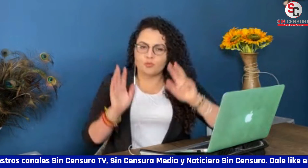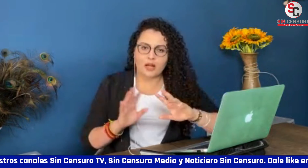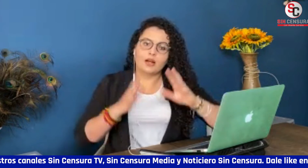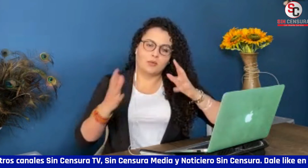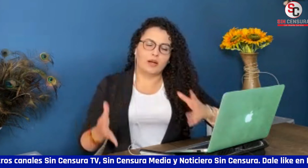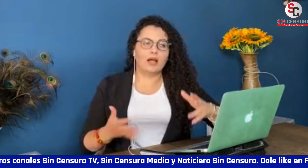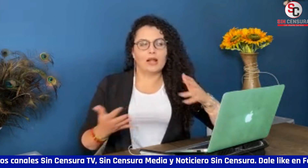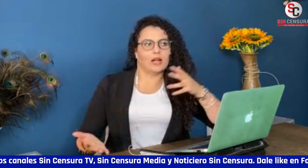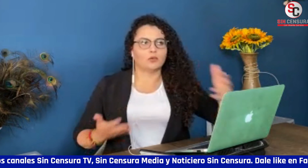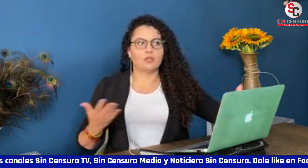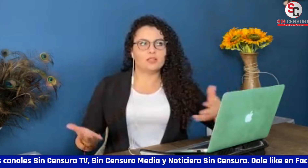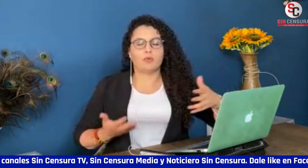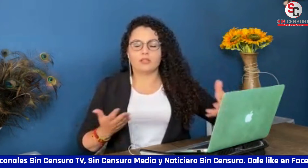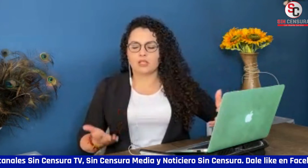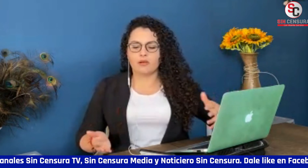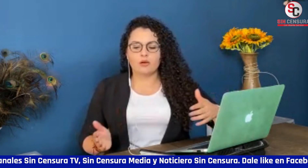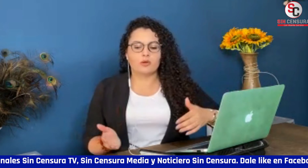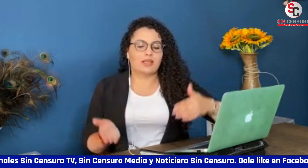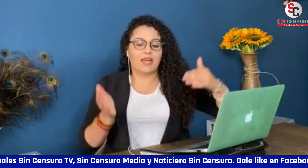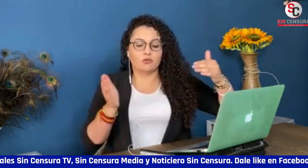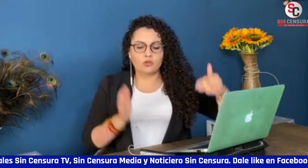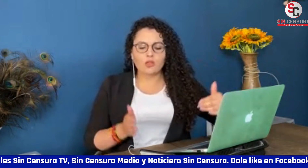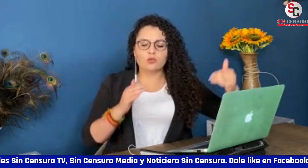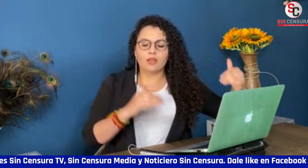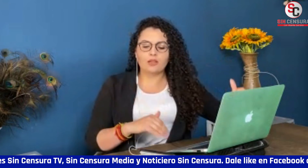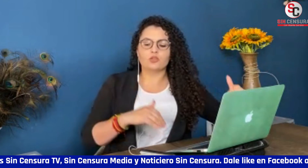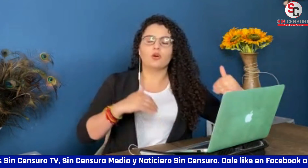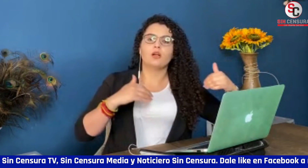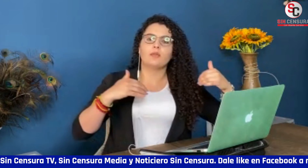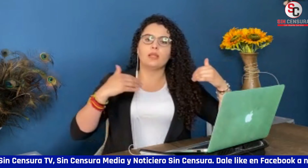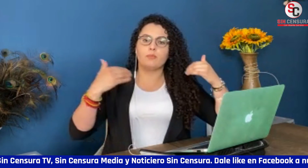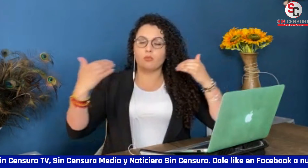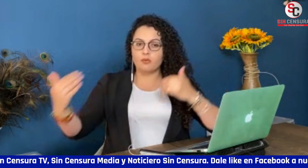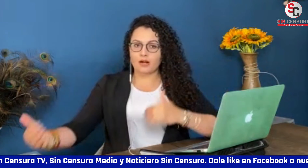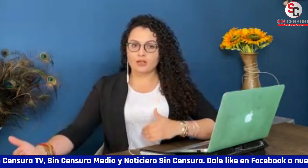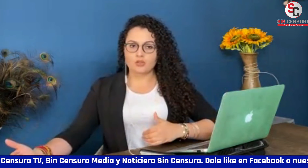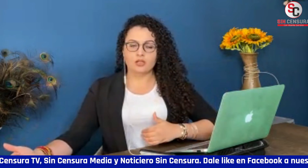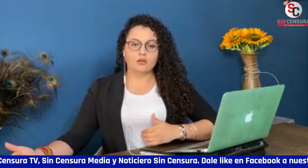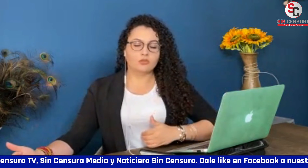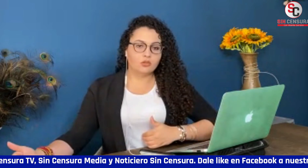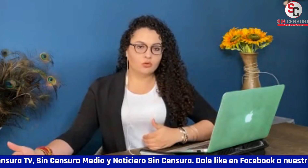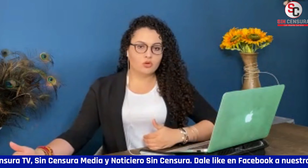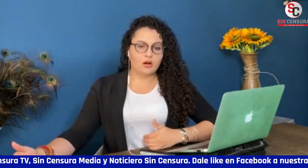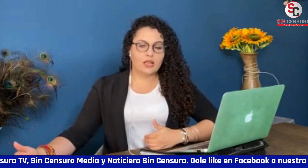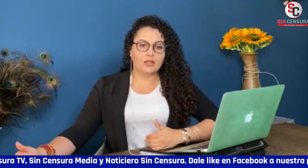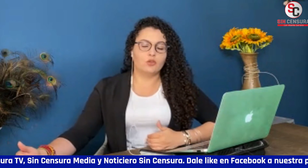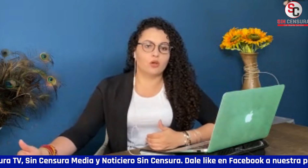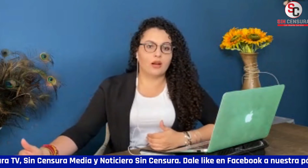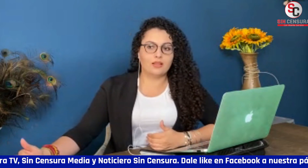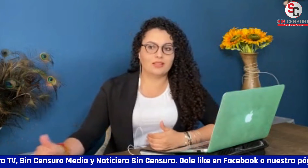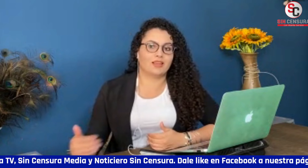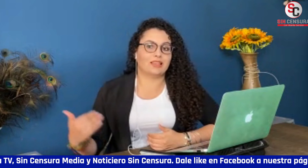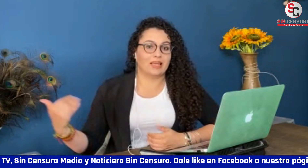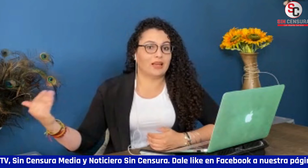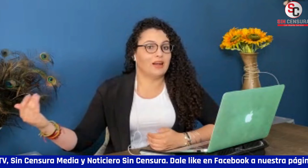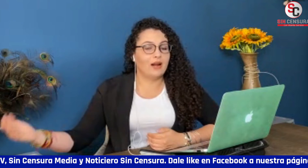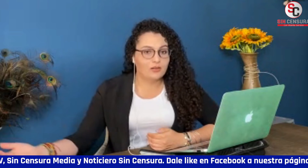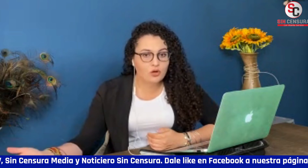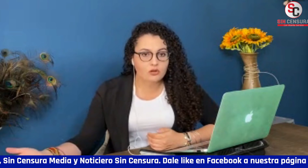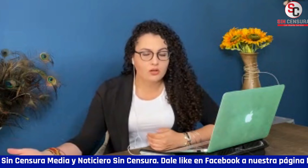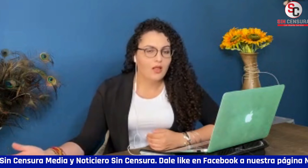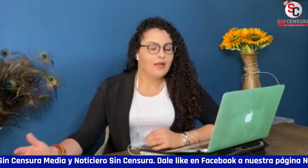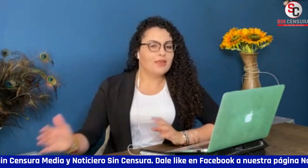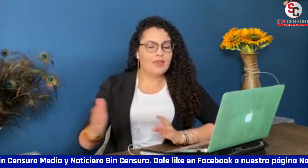de que estuvieran, y valga la redundancia para este trabalenguas, en todo su derecho de promover la acción de inconstitucionalidad no quiere decir que tengan